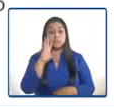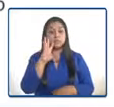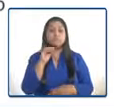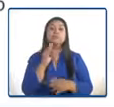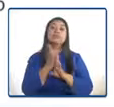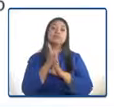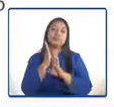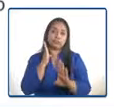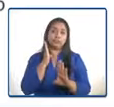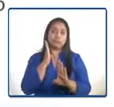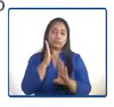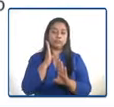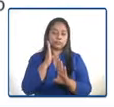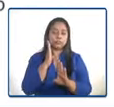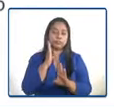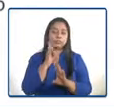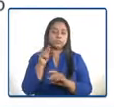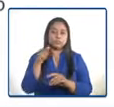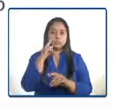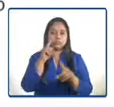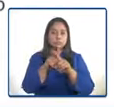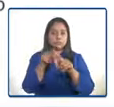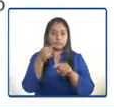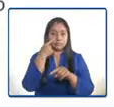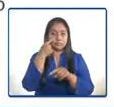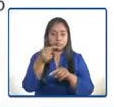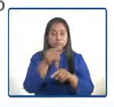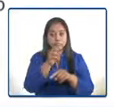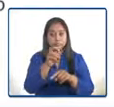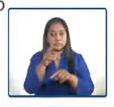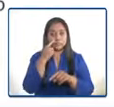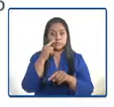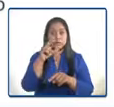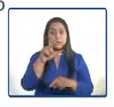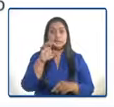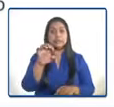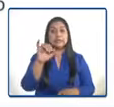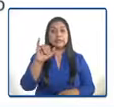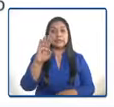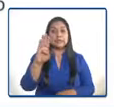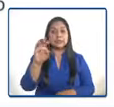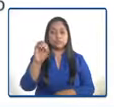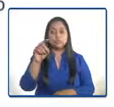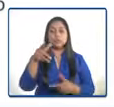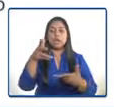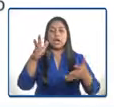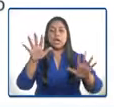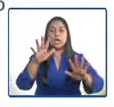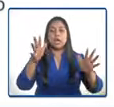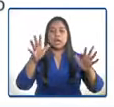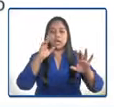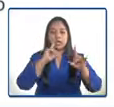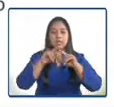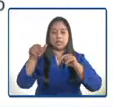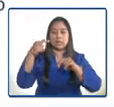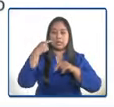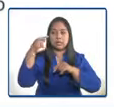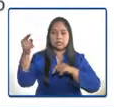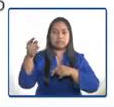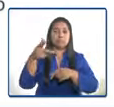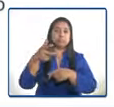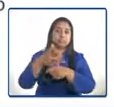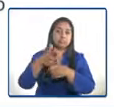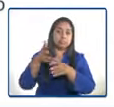buses, que quiero hacer énfasis en esas cifras. En el tema del Ceibo, estamos ya con la gente nuestra